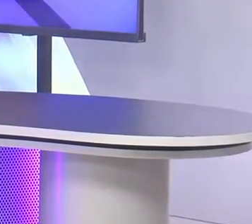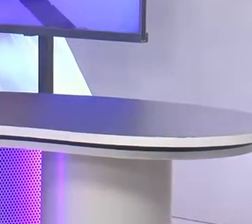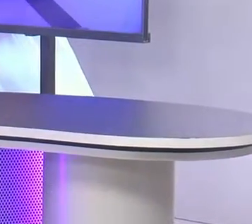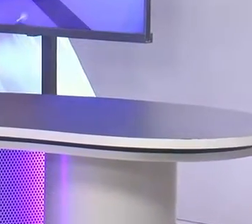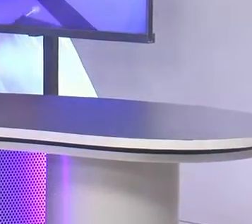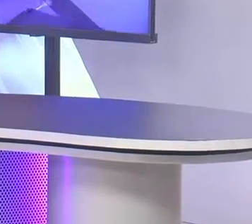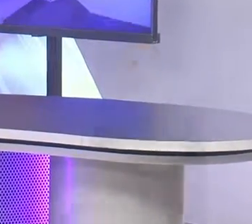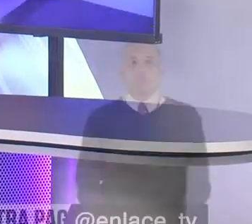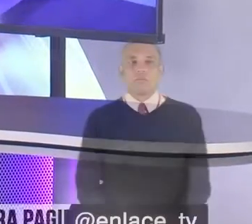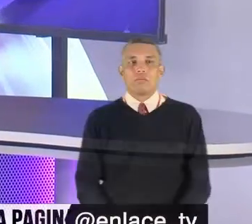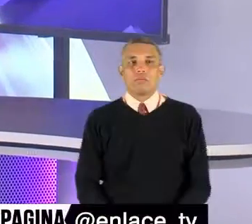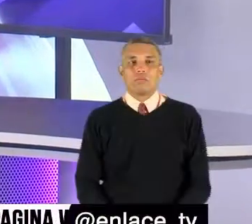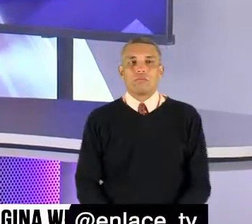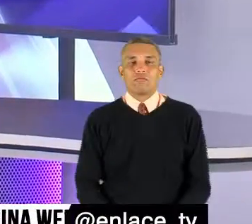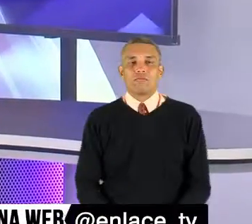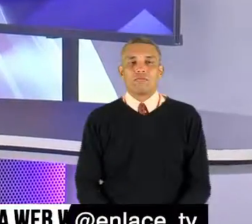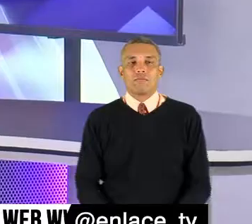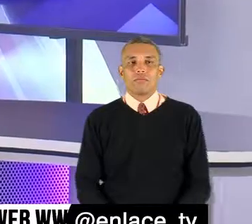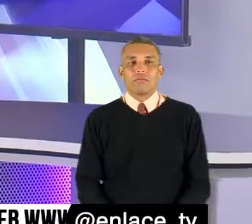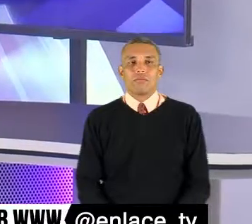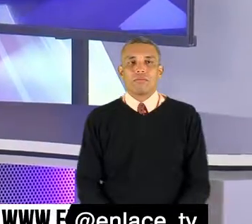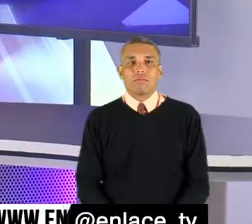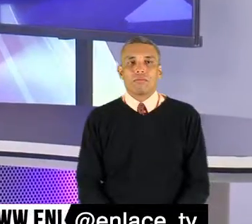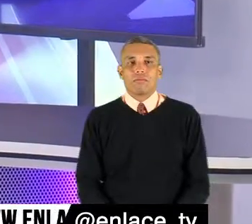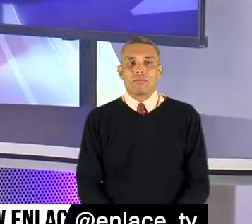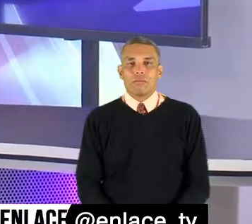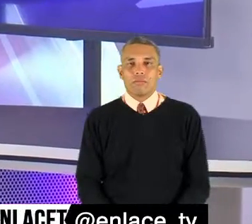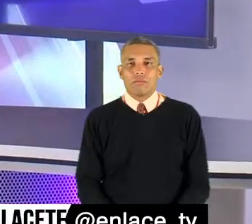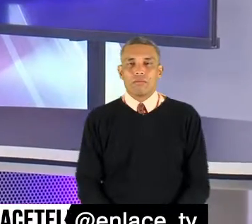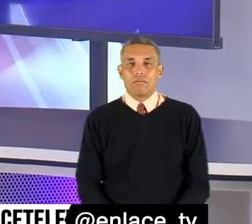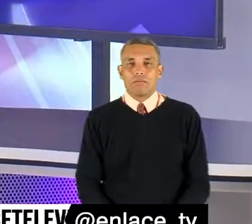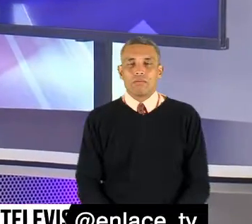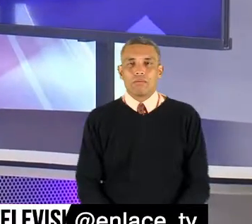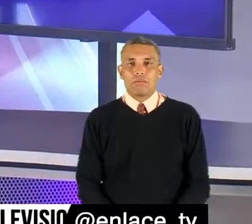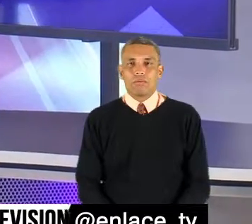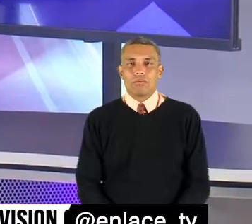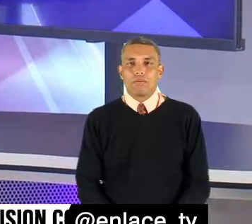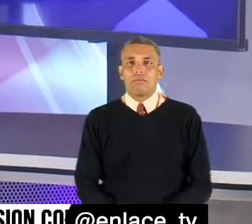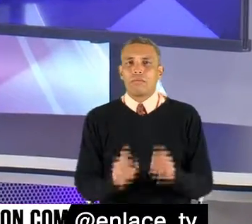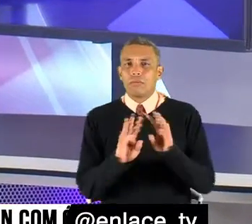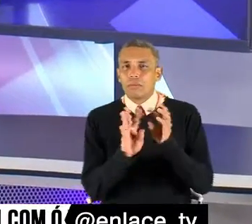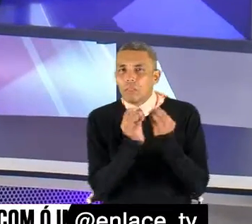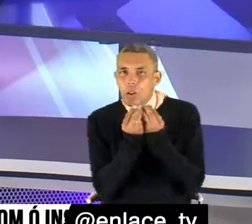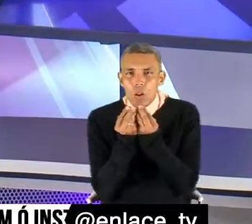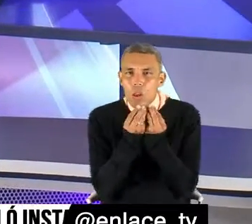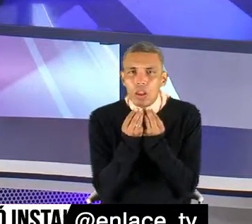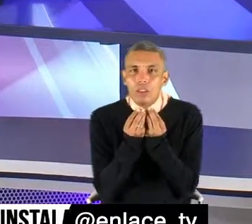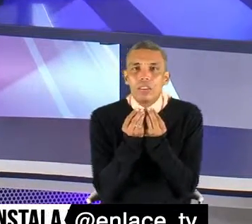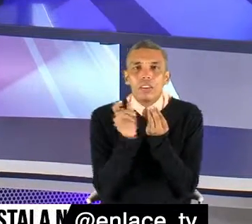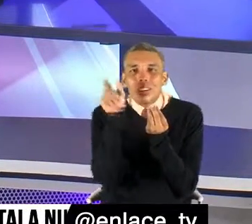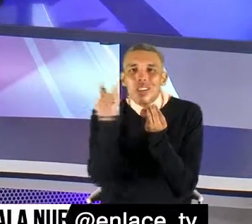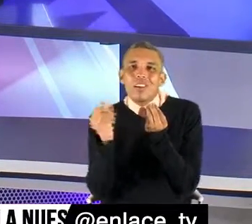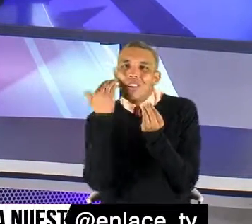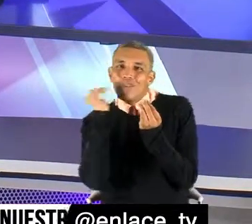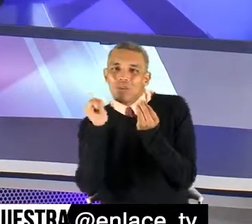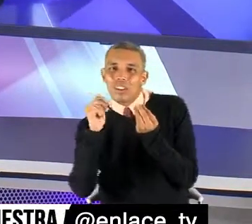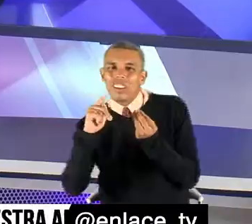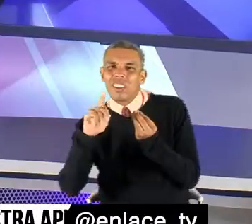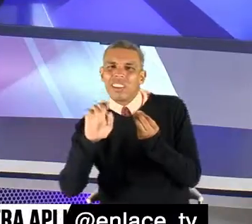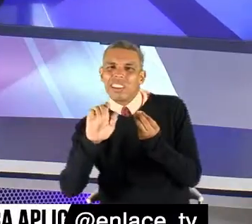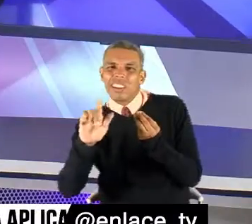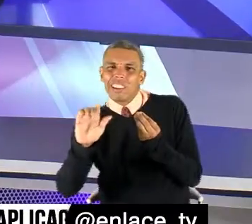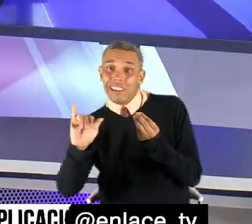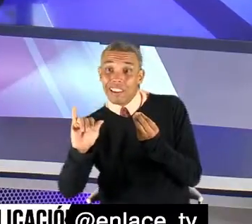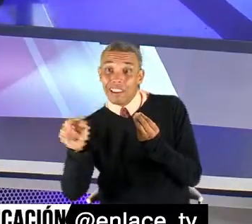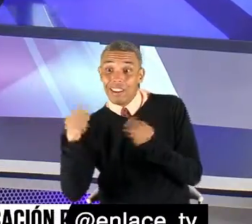Continuamos con más información en Enlace Noticias. La señora madre de la concejal Kelly Baeza se recupera en un centro asistencial luego de sufrir un